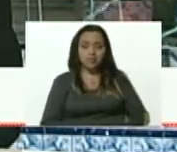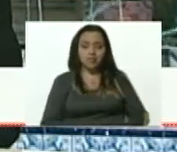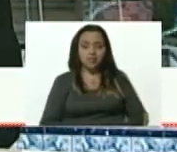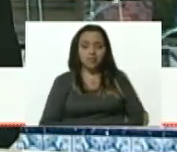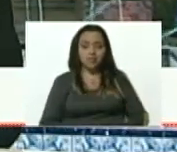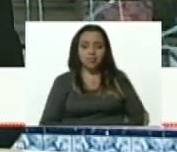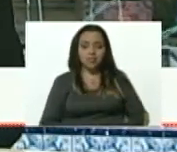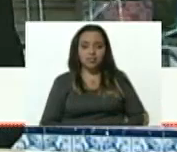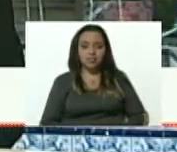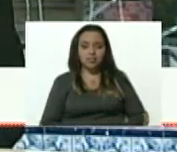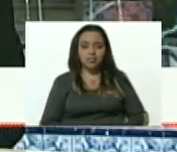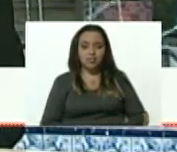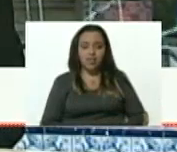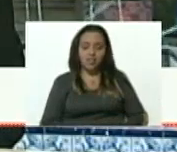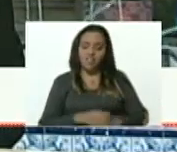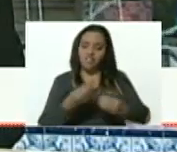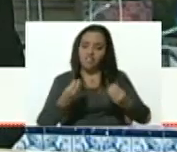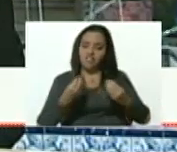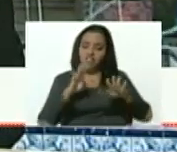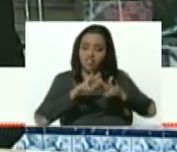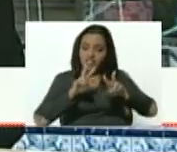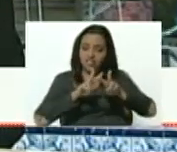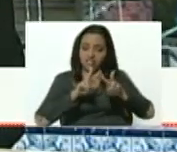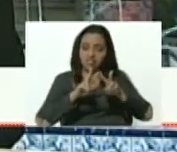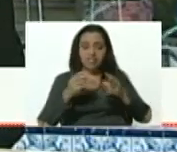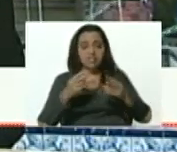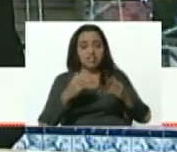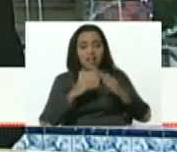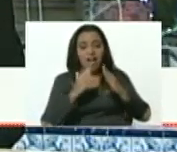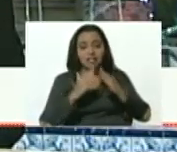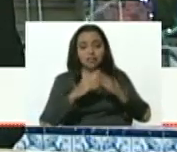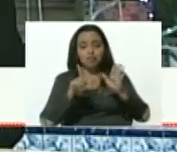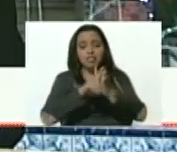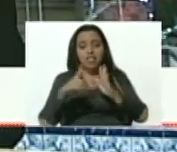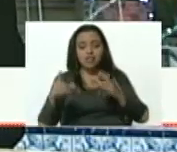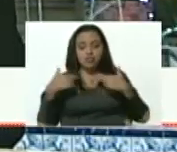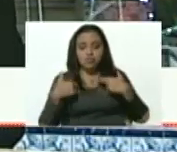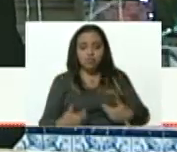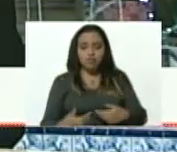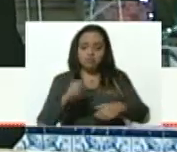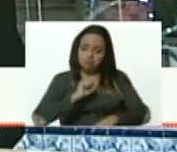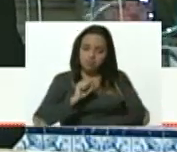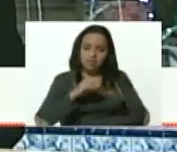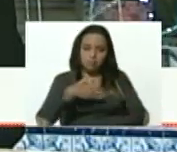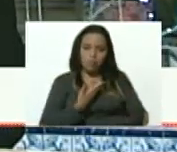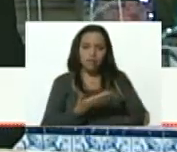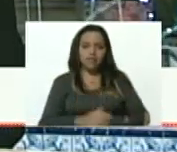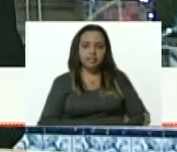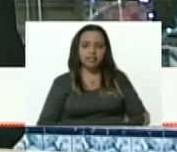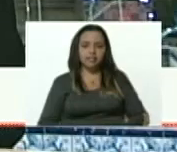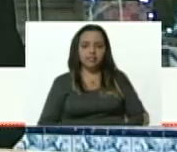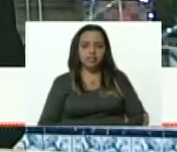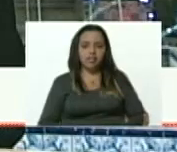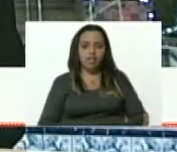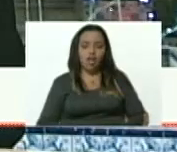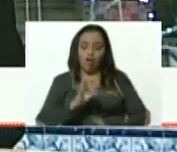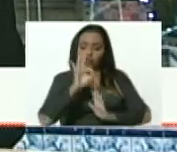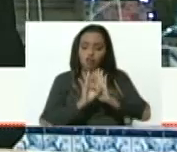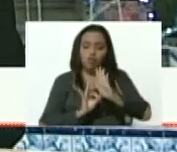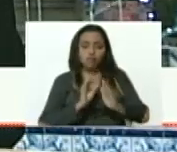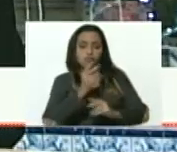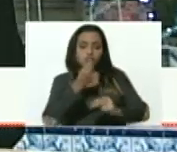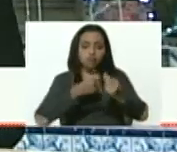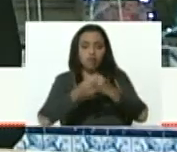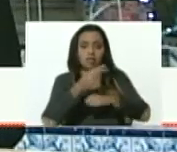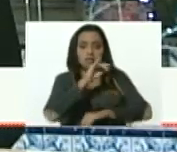La vivienda como derecho humano. Y sí se puede. porque el Fondo Monetario Internacional,